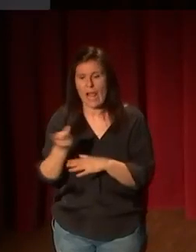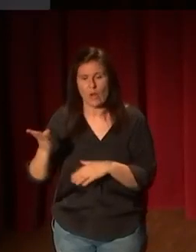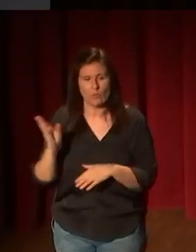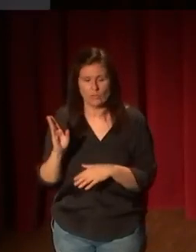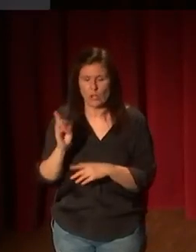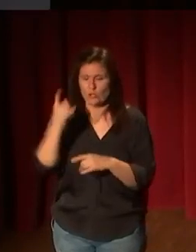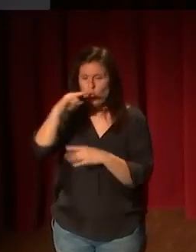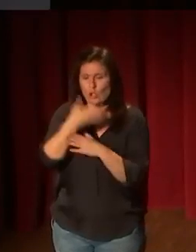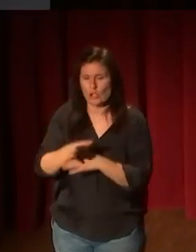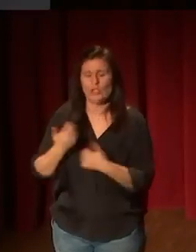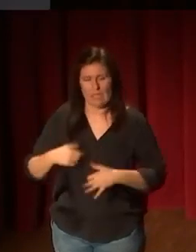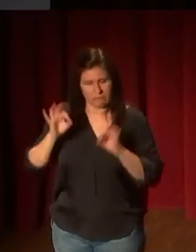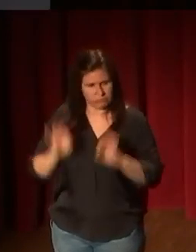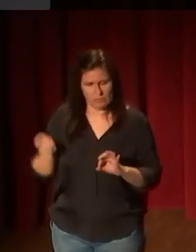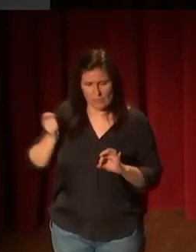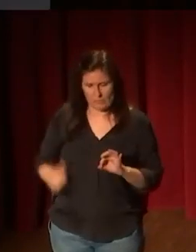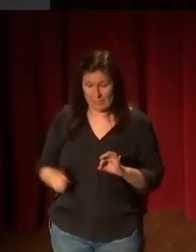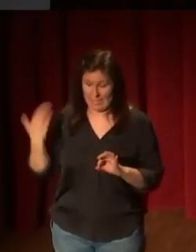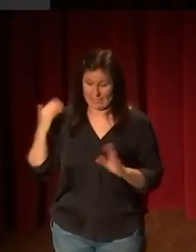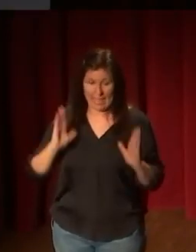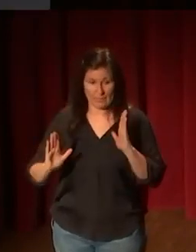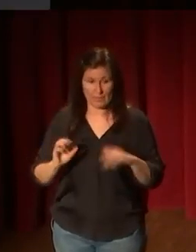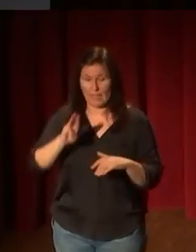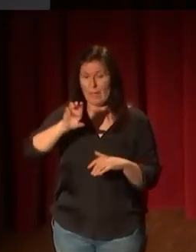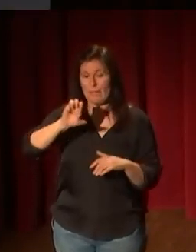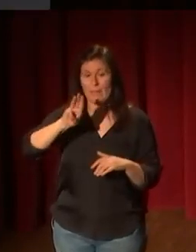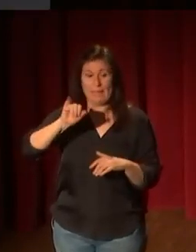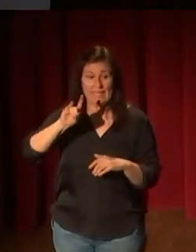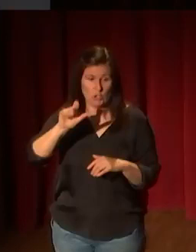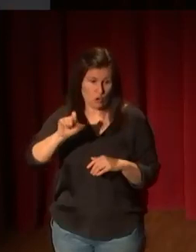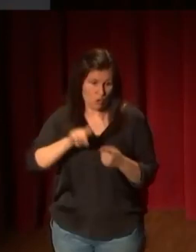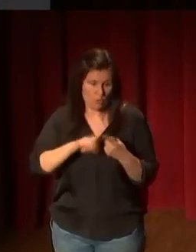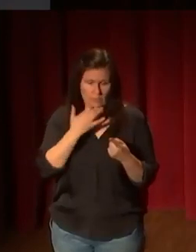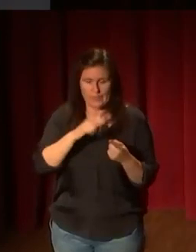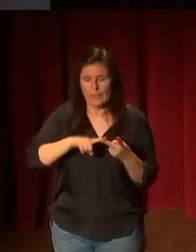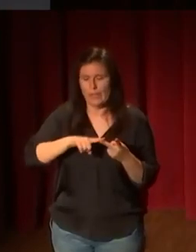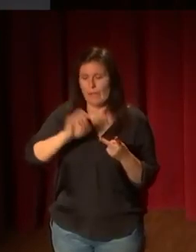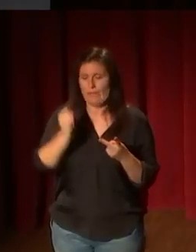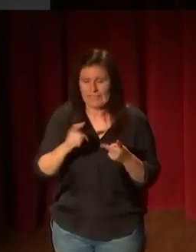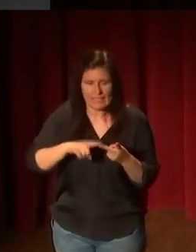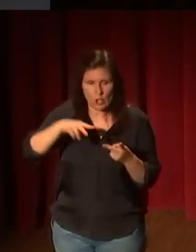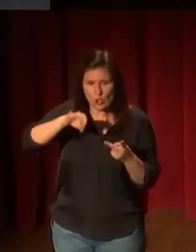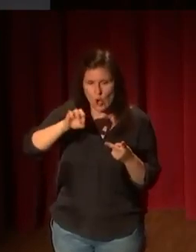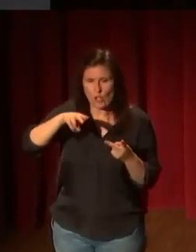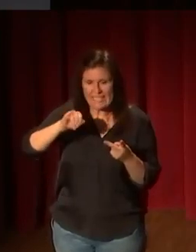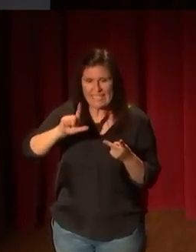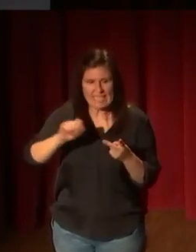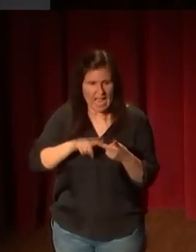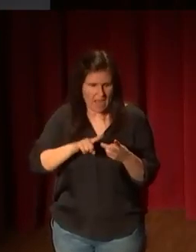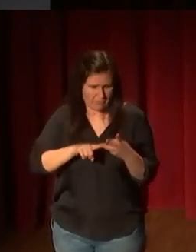toreros ya profesionales de la época como pepe y yo o el banderillero no ni allá y otros muchos que están